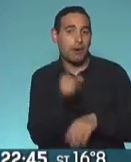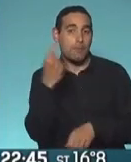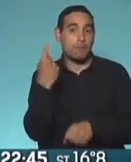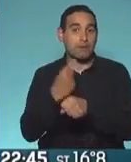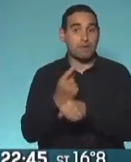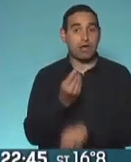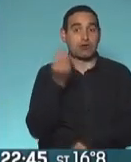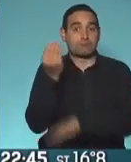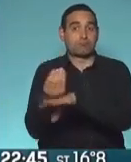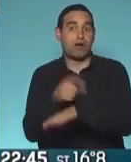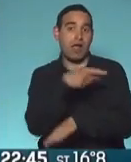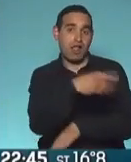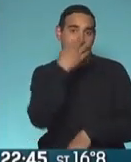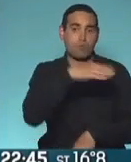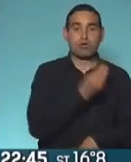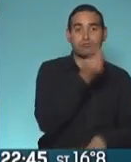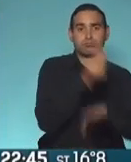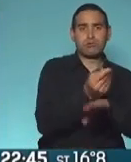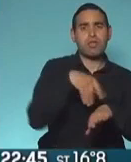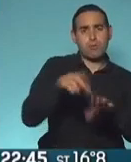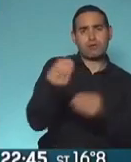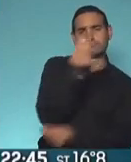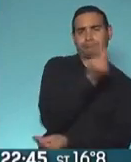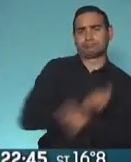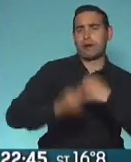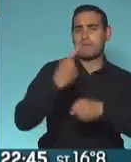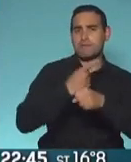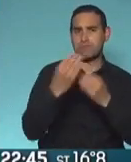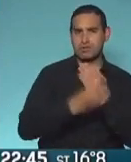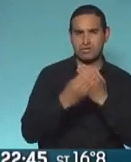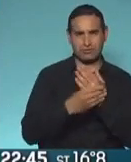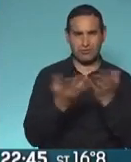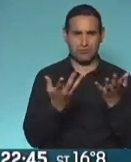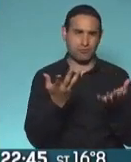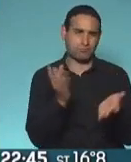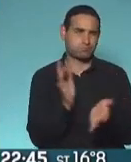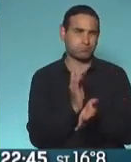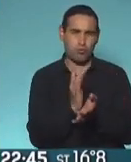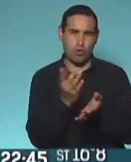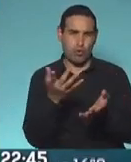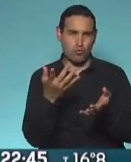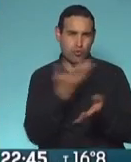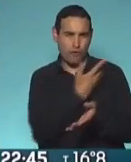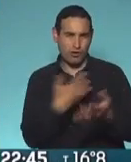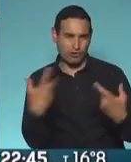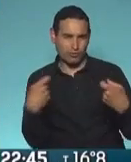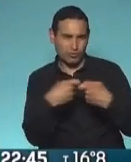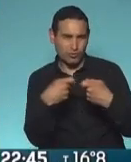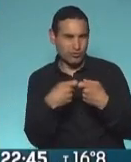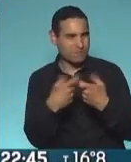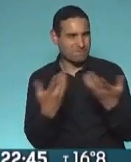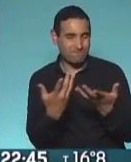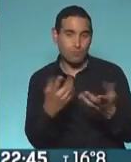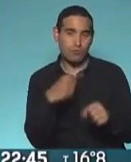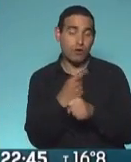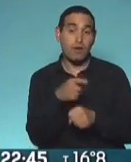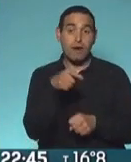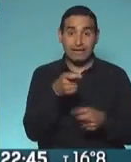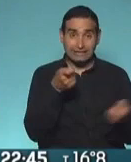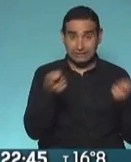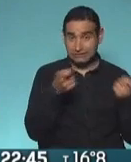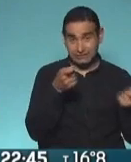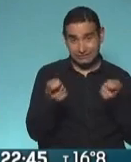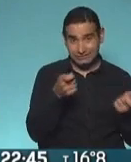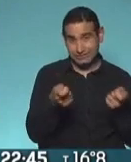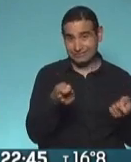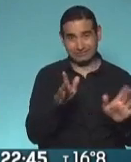después él, y que se alternen como primeros ministros en una especie de gobierno de unidad nacional. Ahora, mientras estas negociaciones